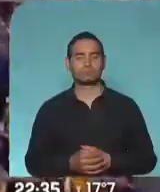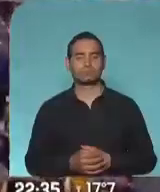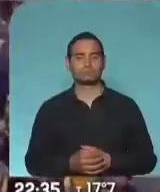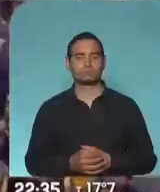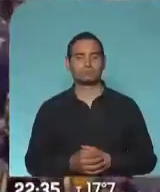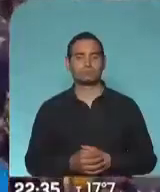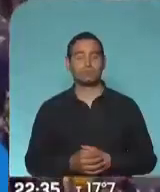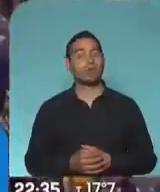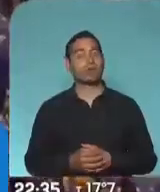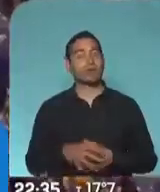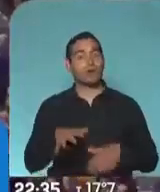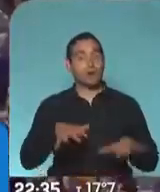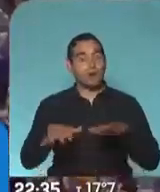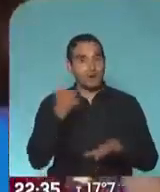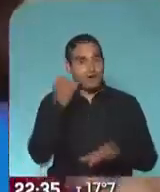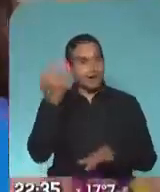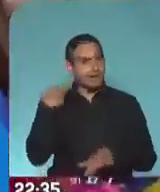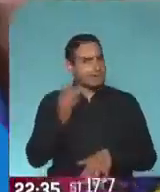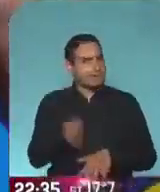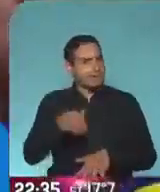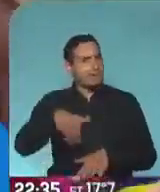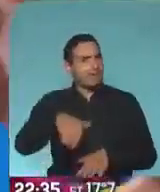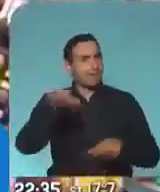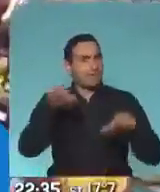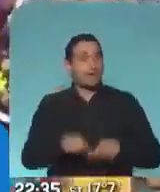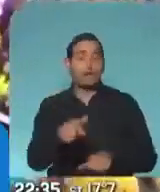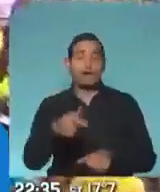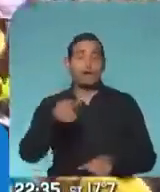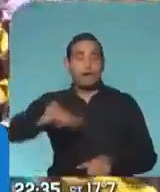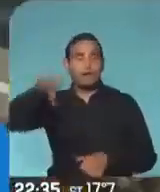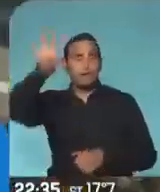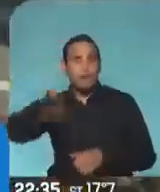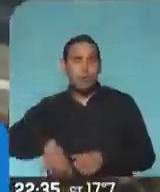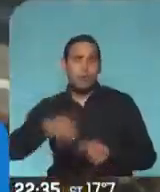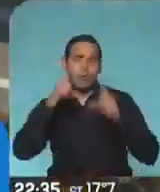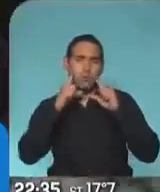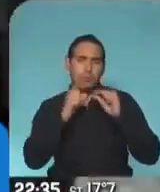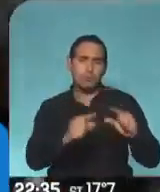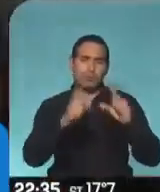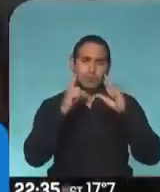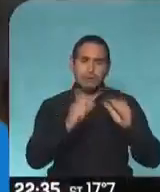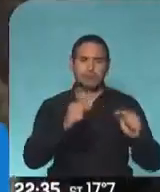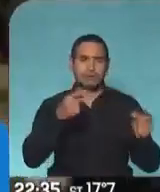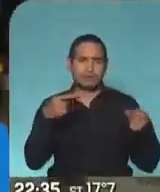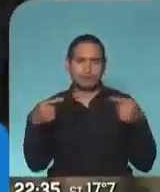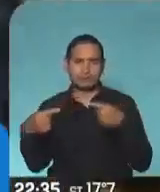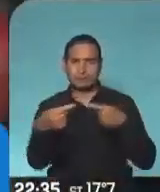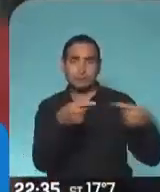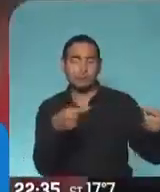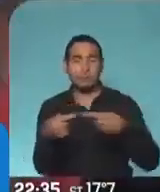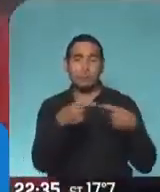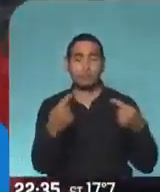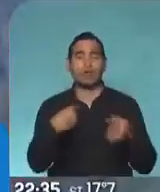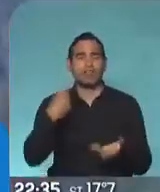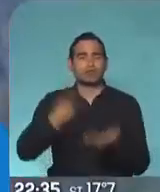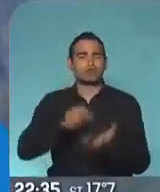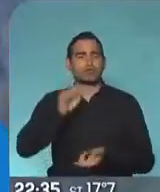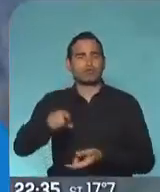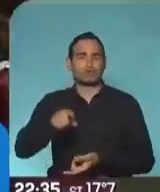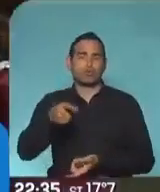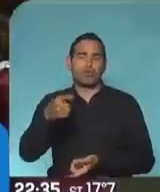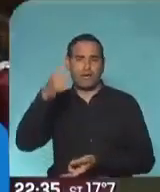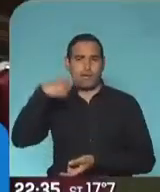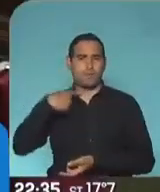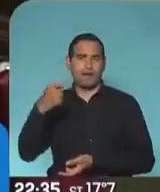En un escenario anunciado, Cataluña recibió con una ola de protestas, bloqueos e incidentes la condena judicial de España a